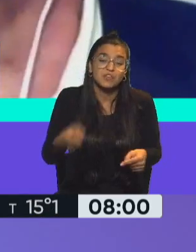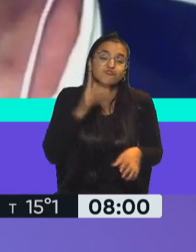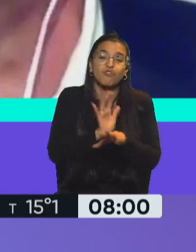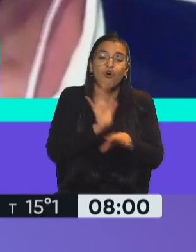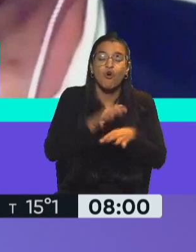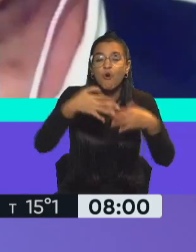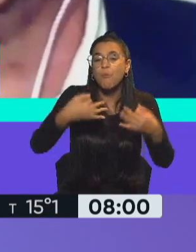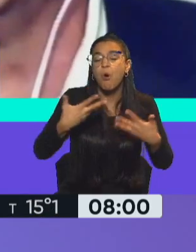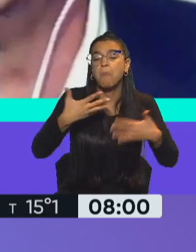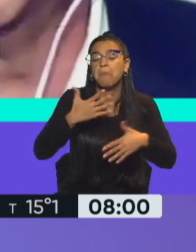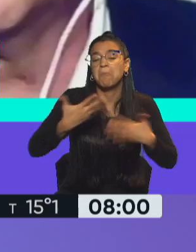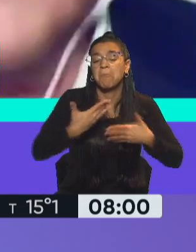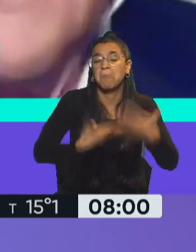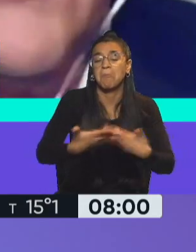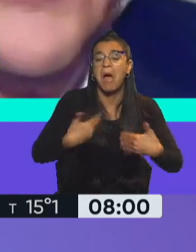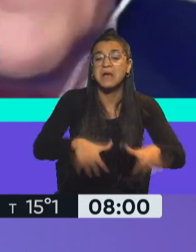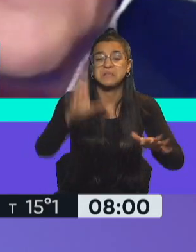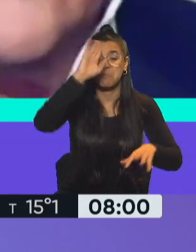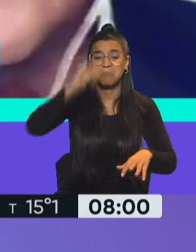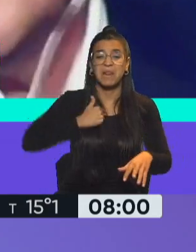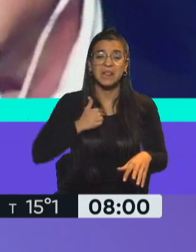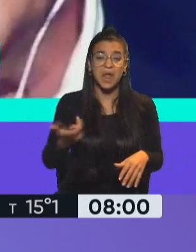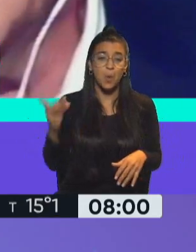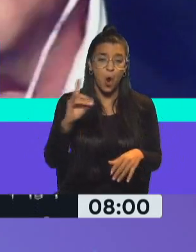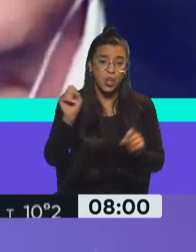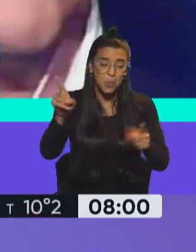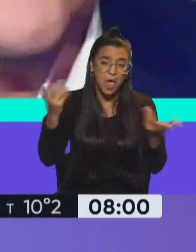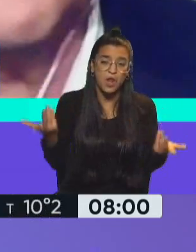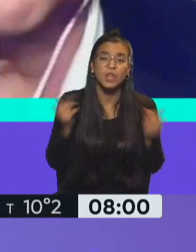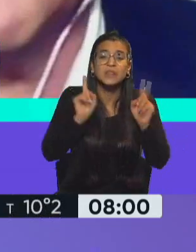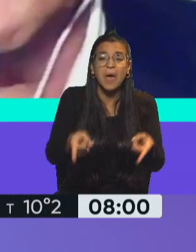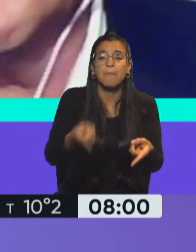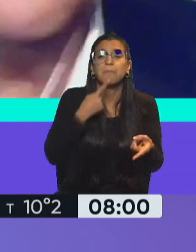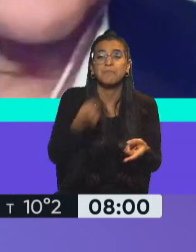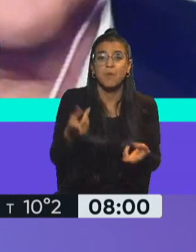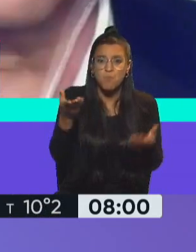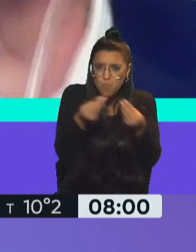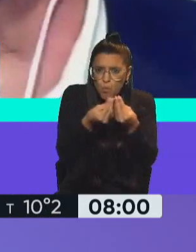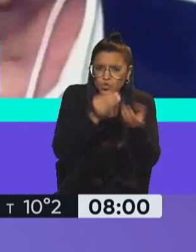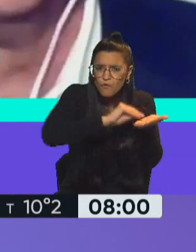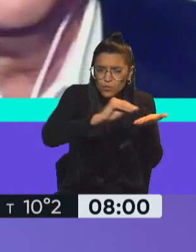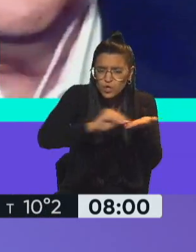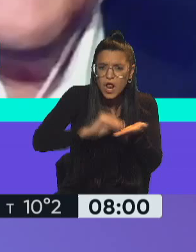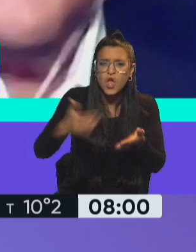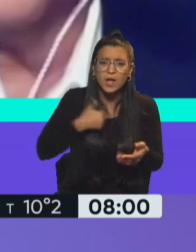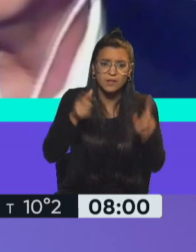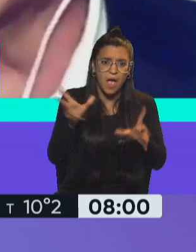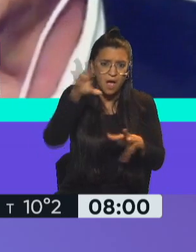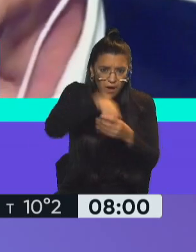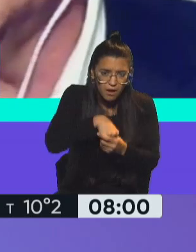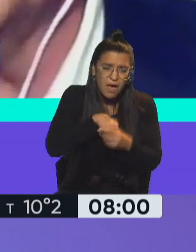que tenían los militares bolivianos y en parte muchos de los funcionarios argentinos que están involucrados en este